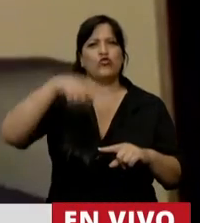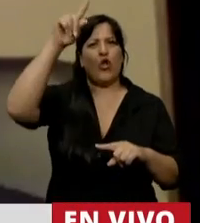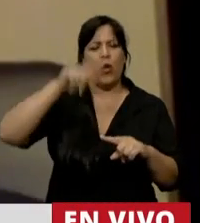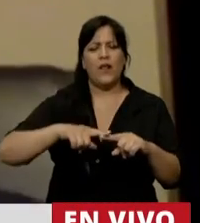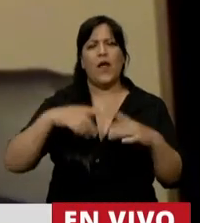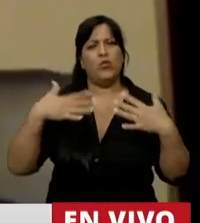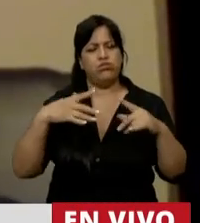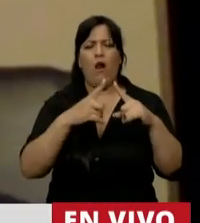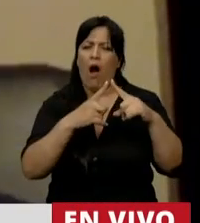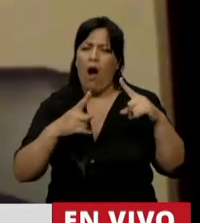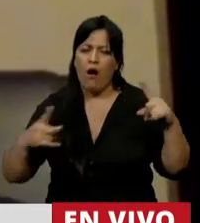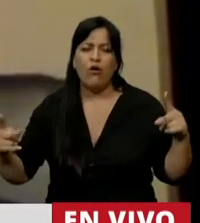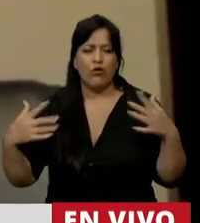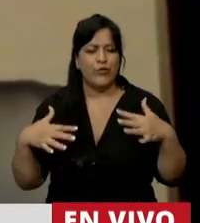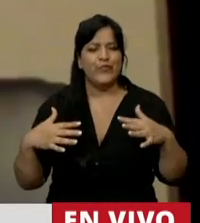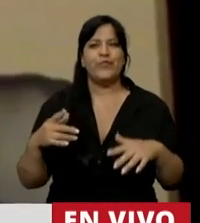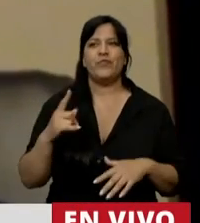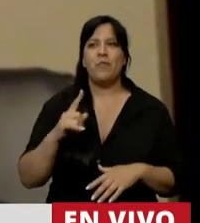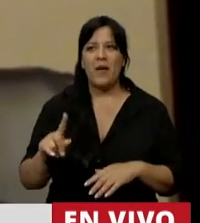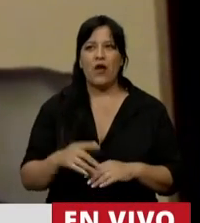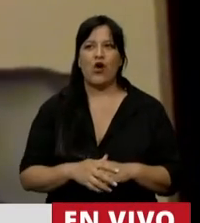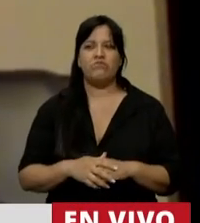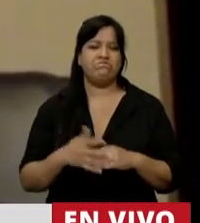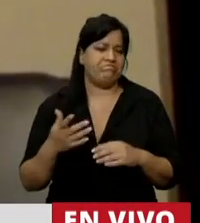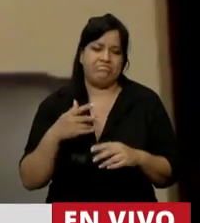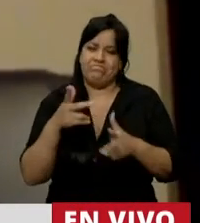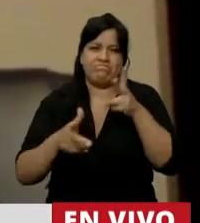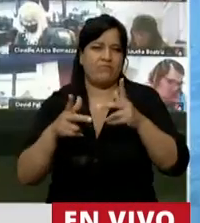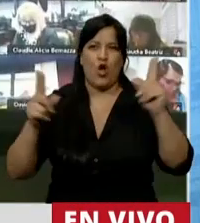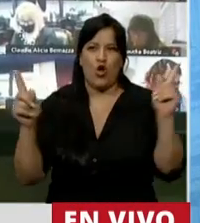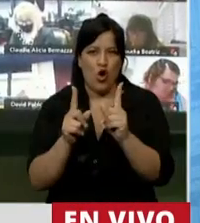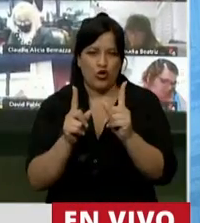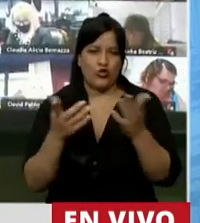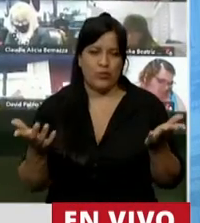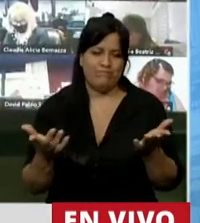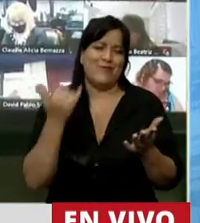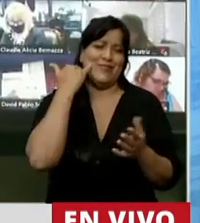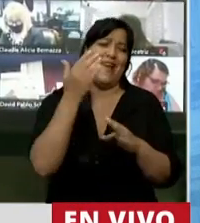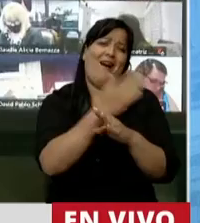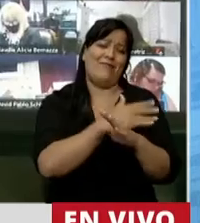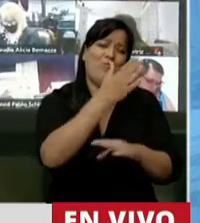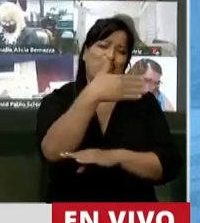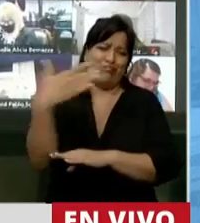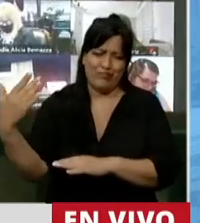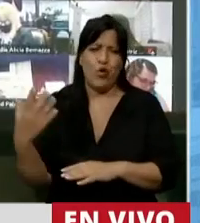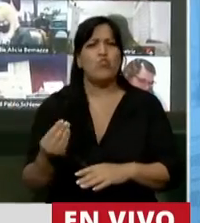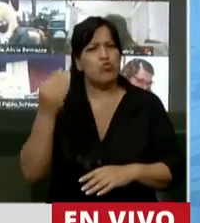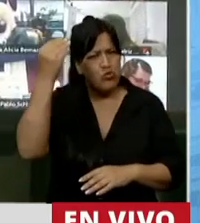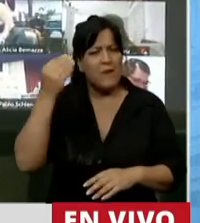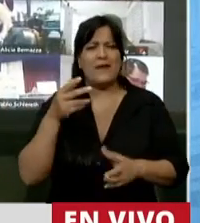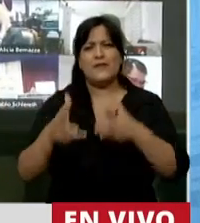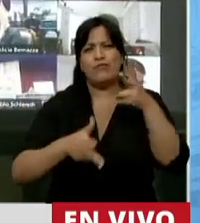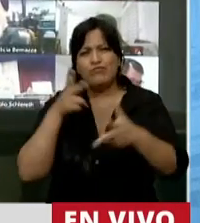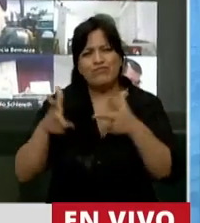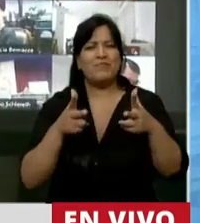trabajo. Pero bueno, vamos a ser breve en honor a esto también. Ya lo dijimos muchas veces a lo largo de este periodo